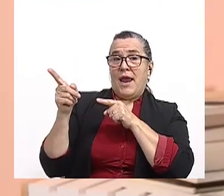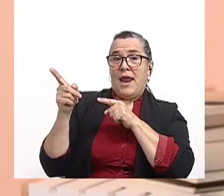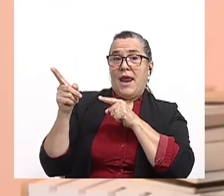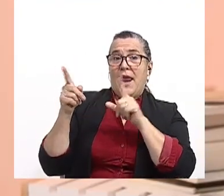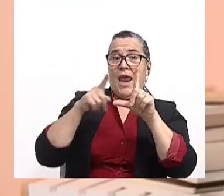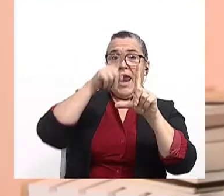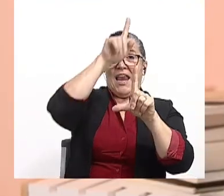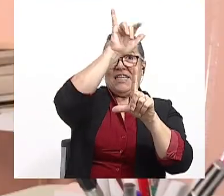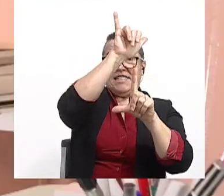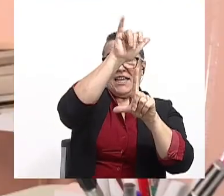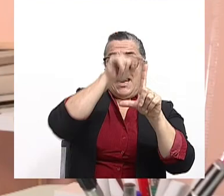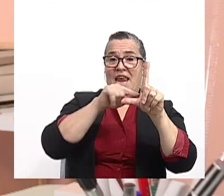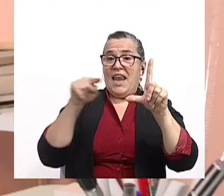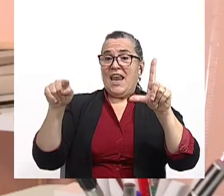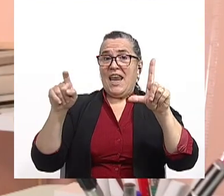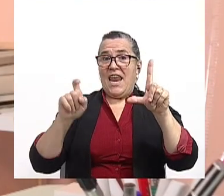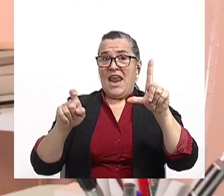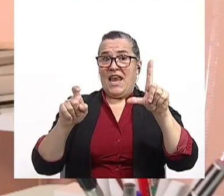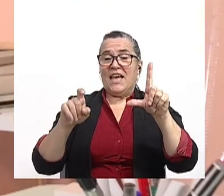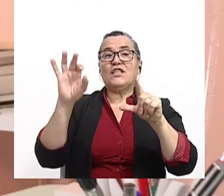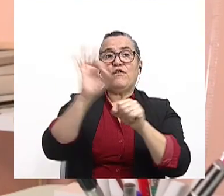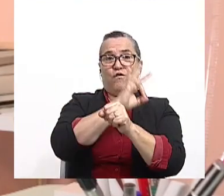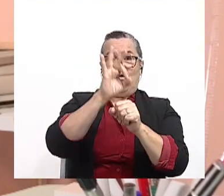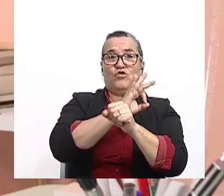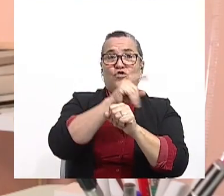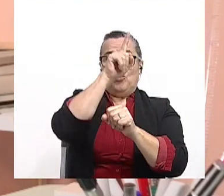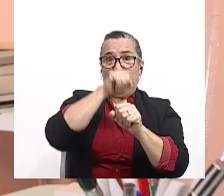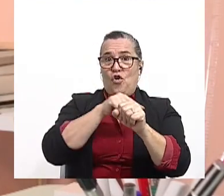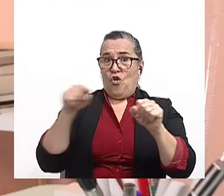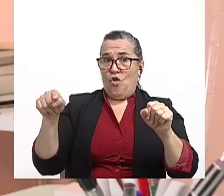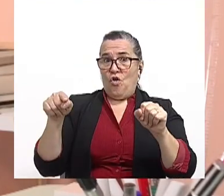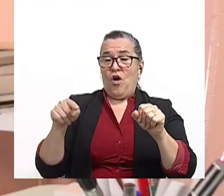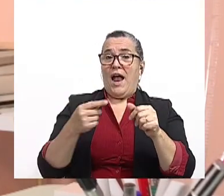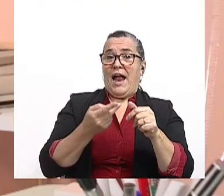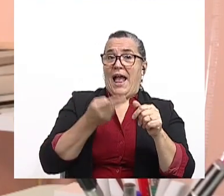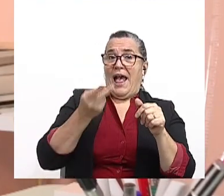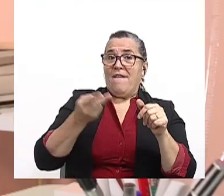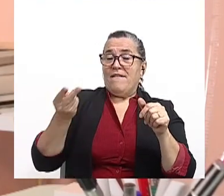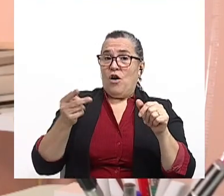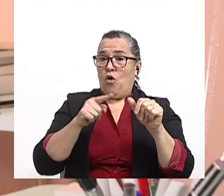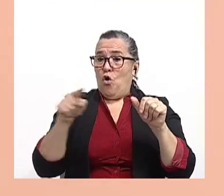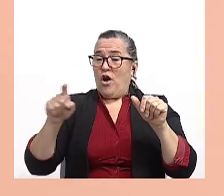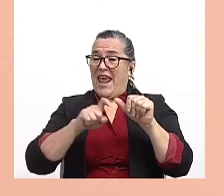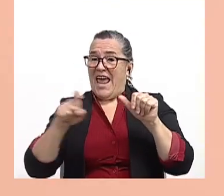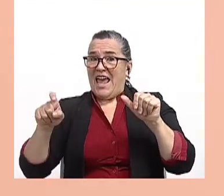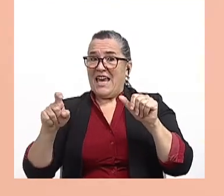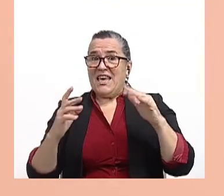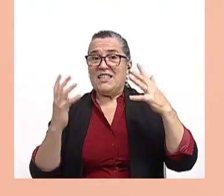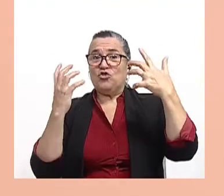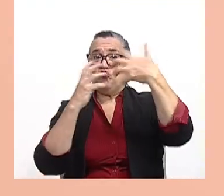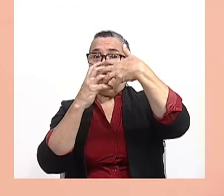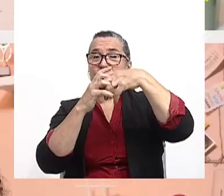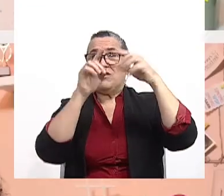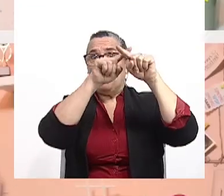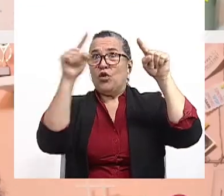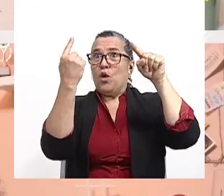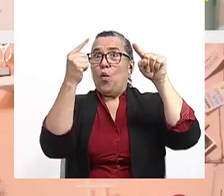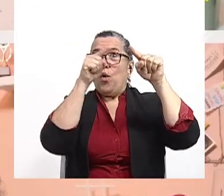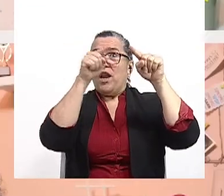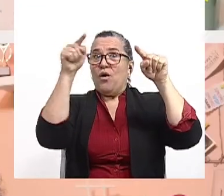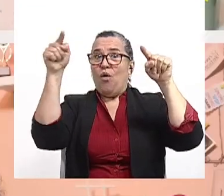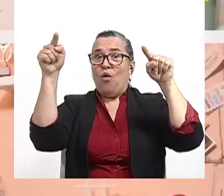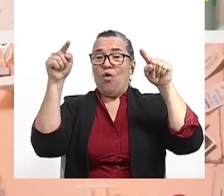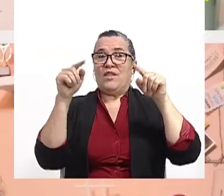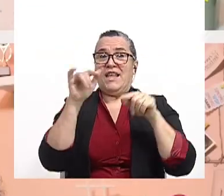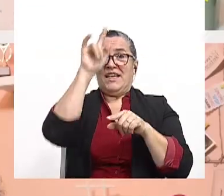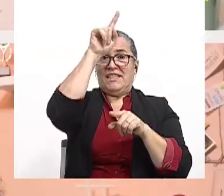de la variable x, si existe una regla por la cual a cada valor de x le corresponde un único valor de y. Recordemos